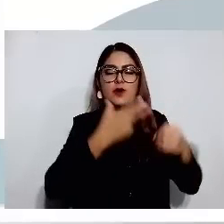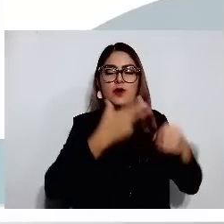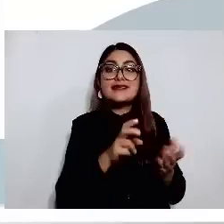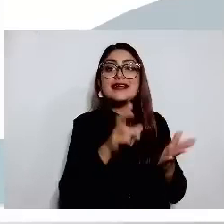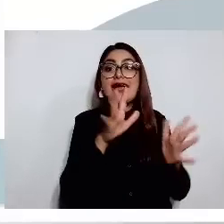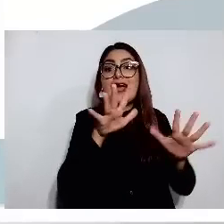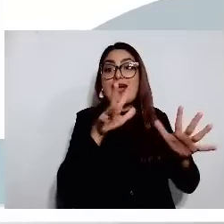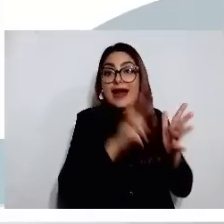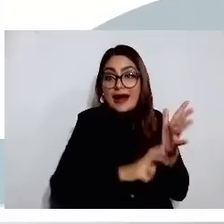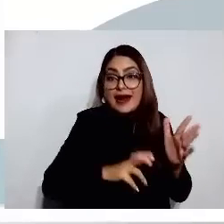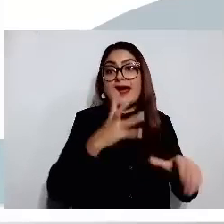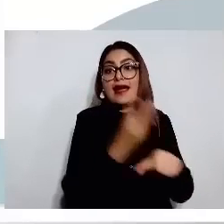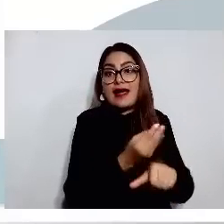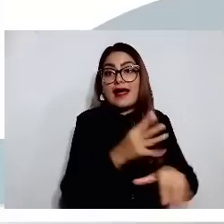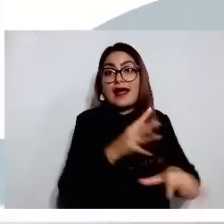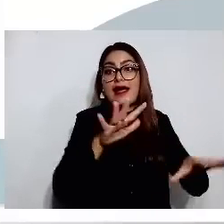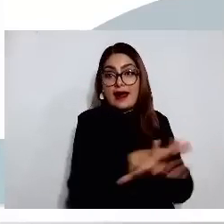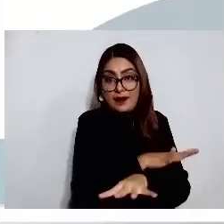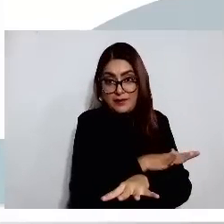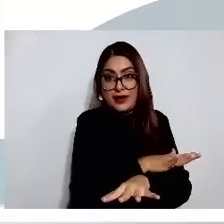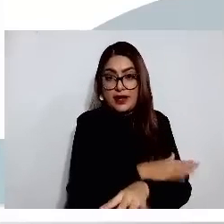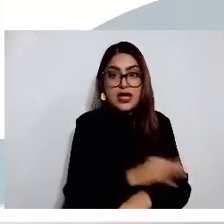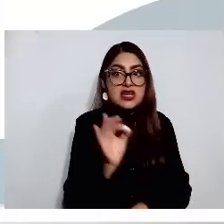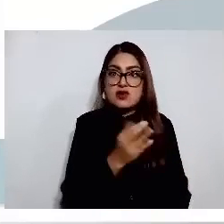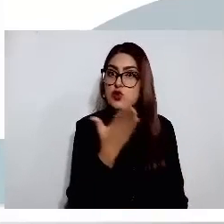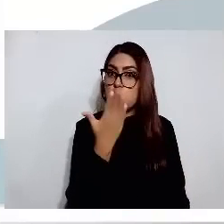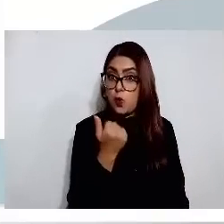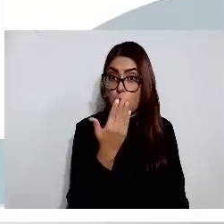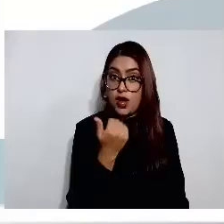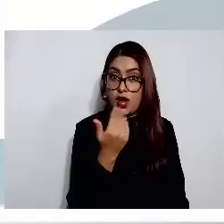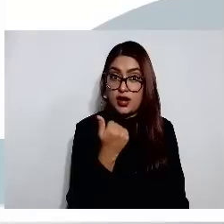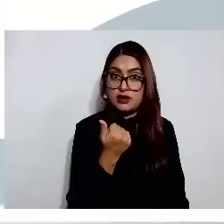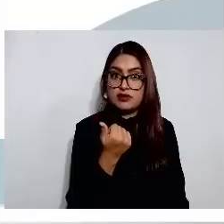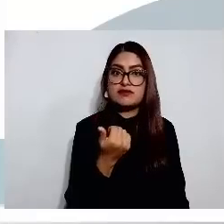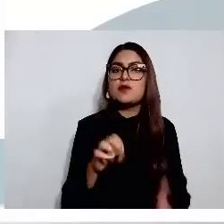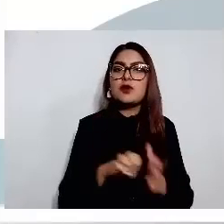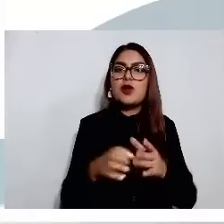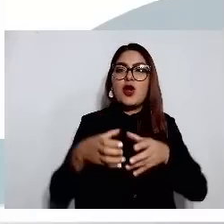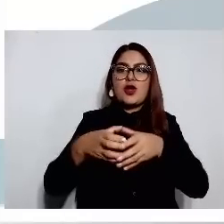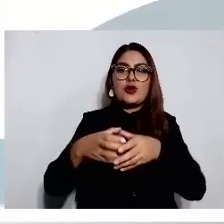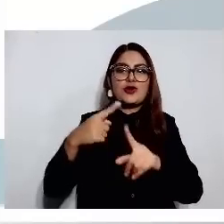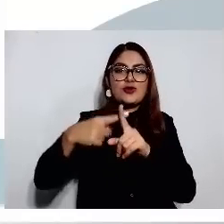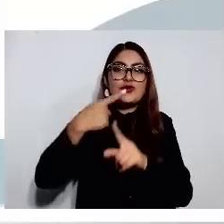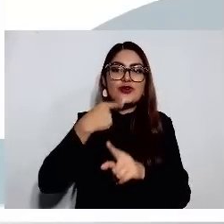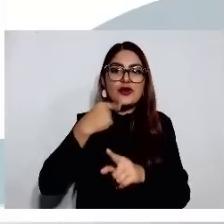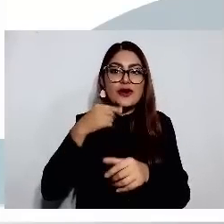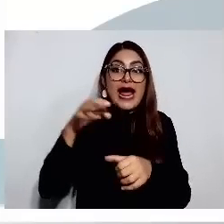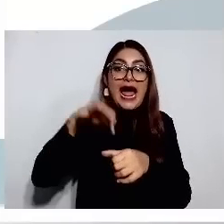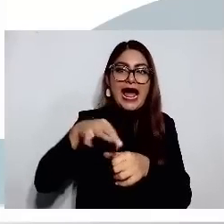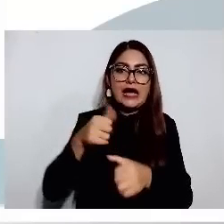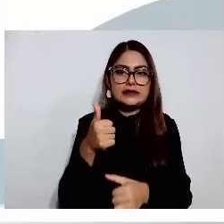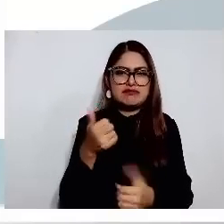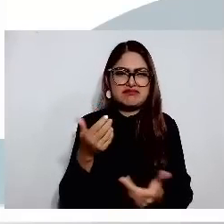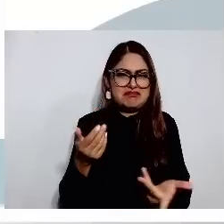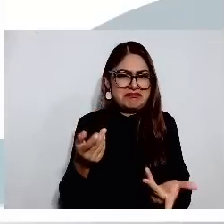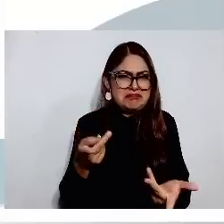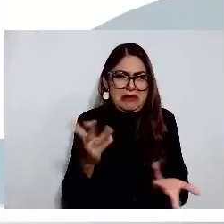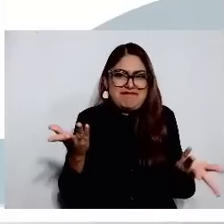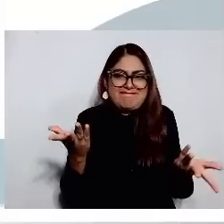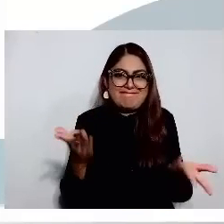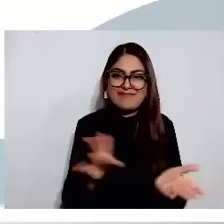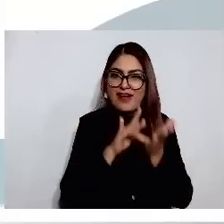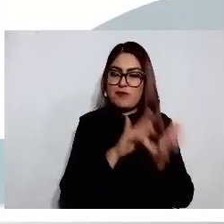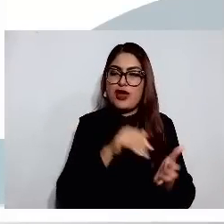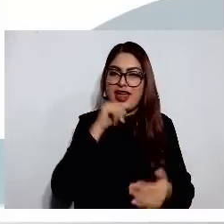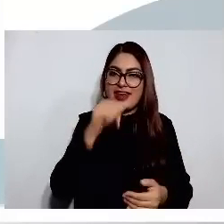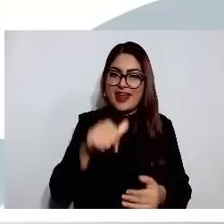camino, pues sí, o sea, el bote de la Cruz Roja, qué bueno, pero eso no abona en nada a la labor o